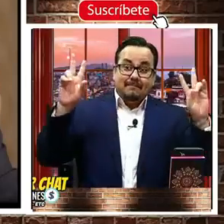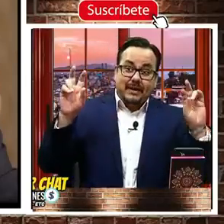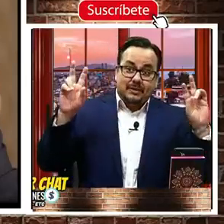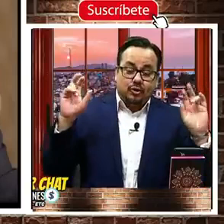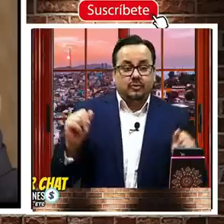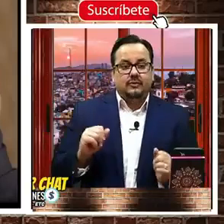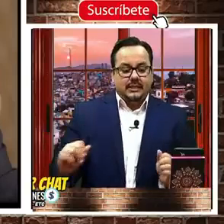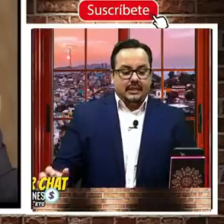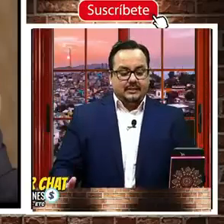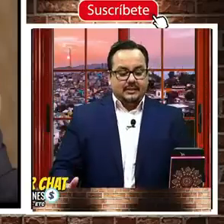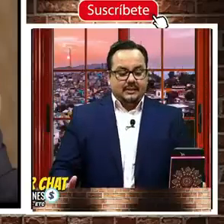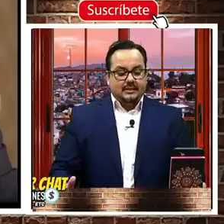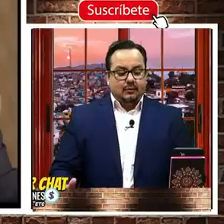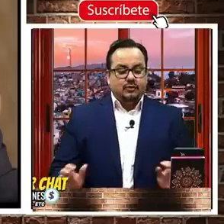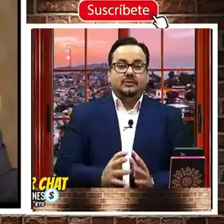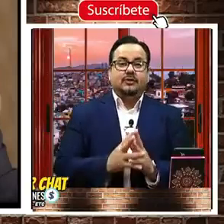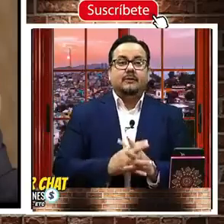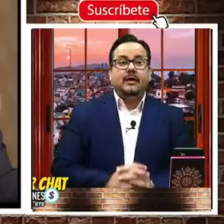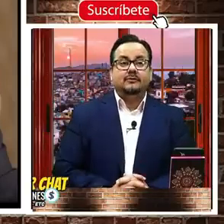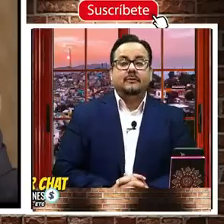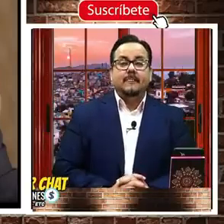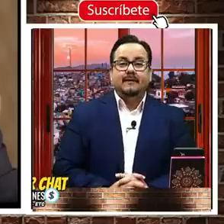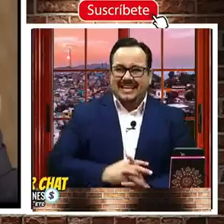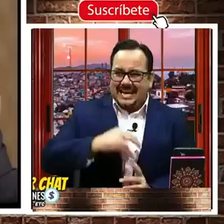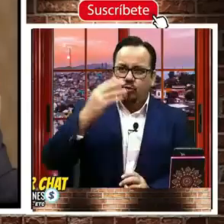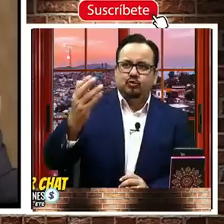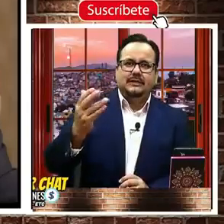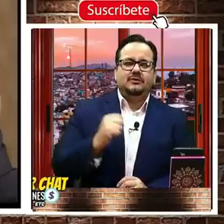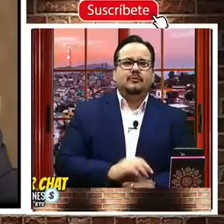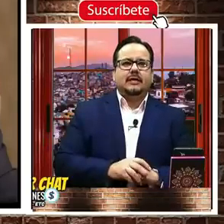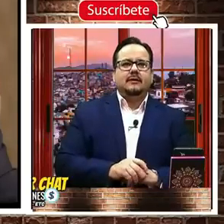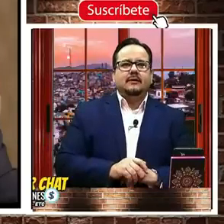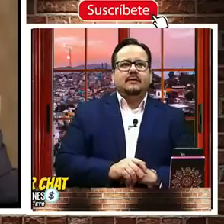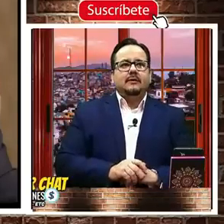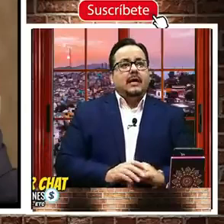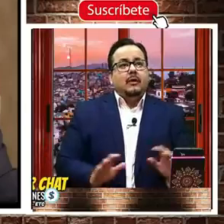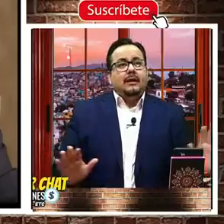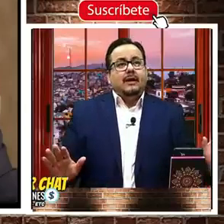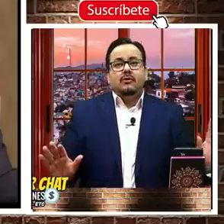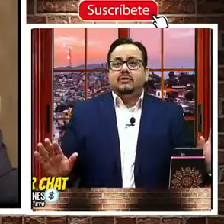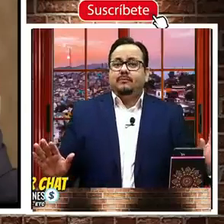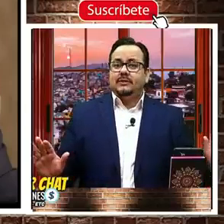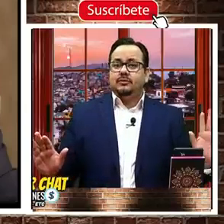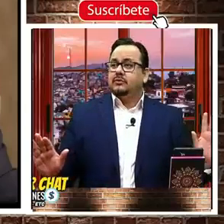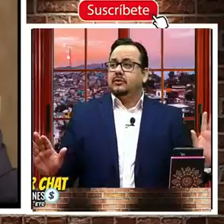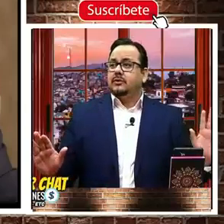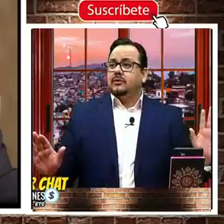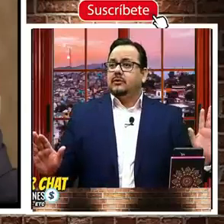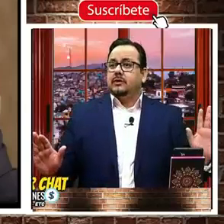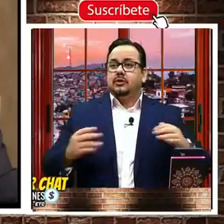este invento que hace alusión el señor Guillermo Lasso, que le acusa al señor Boscán, ahora bajaron los